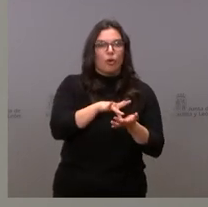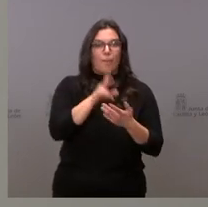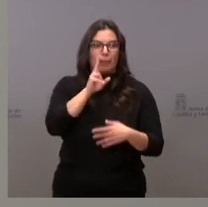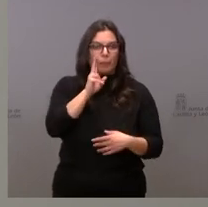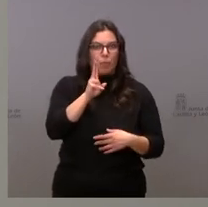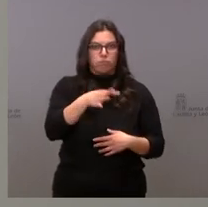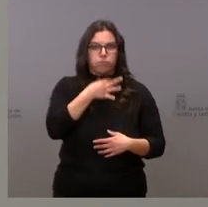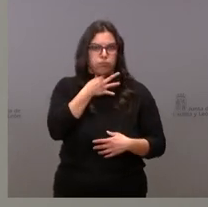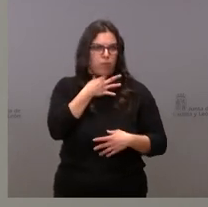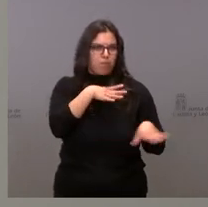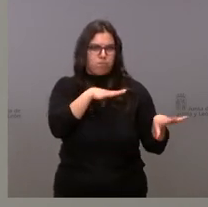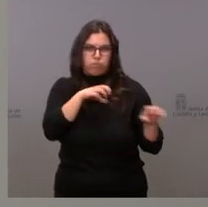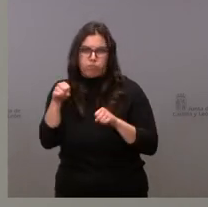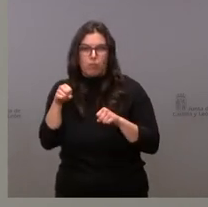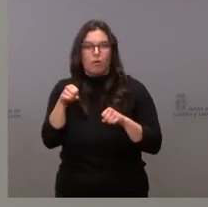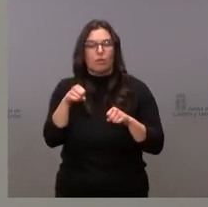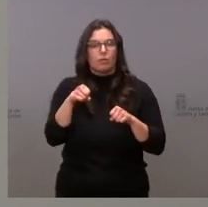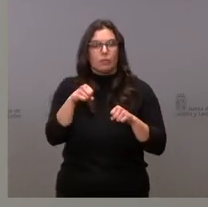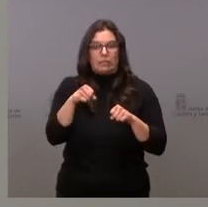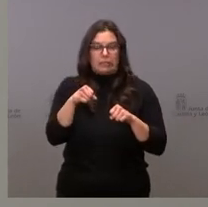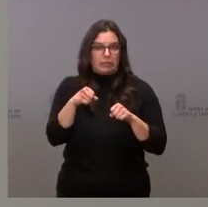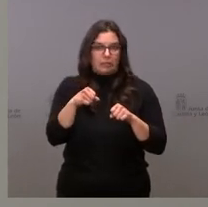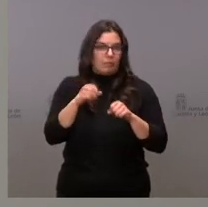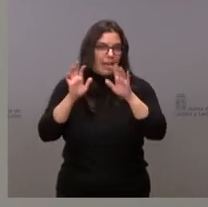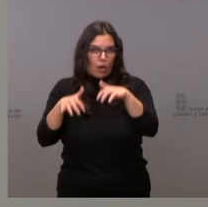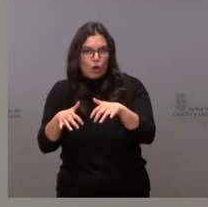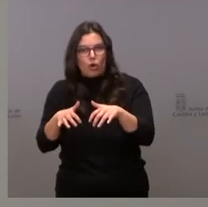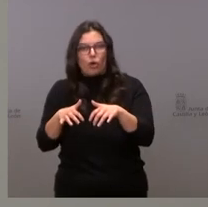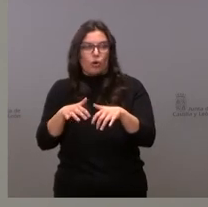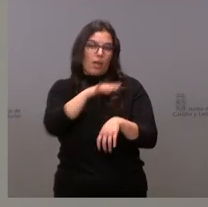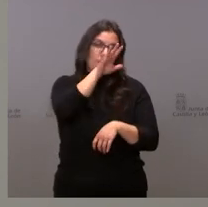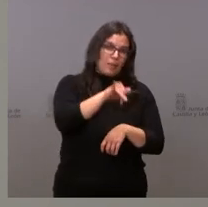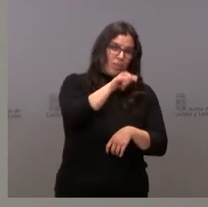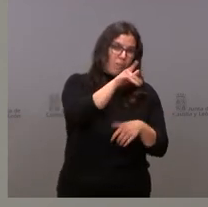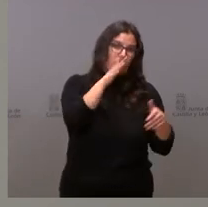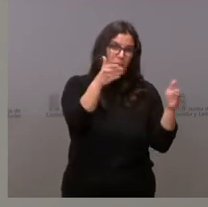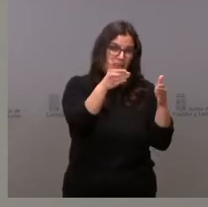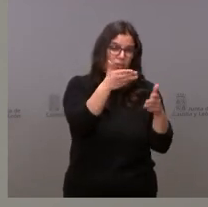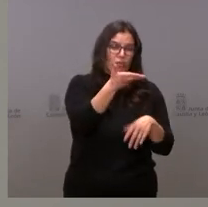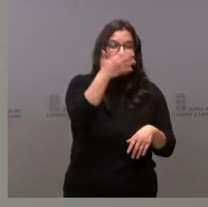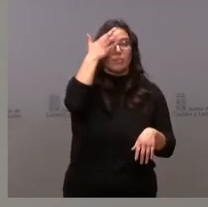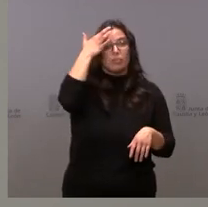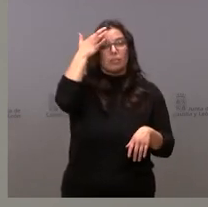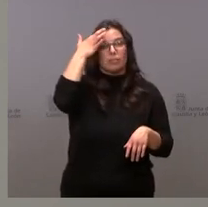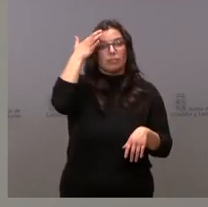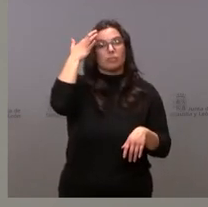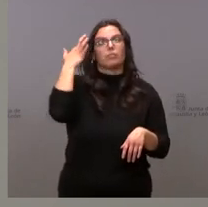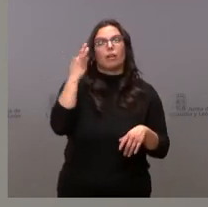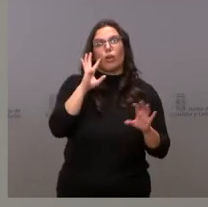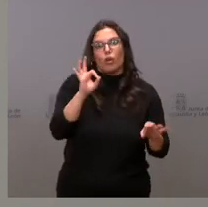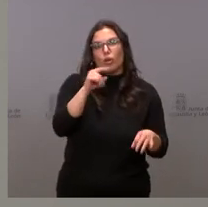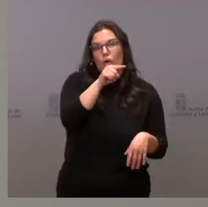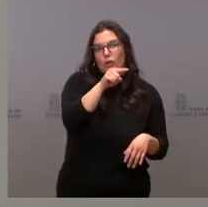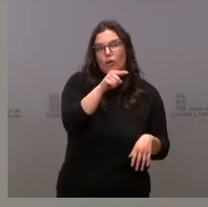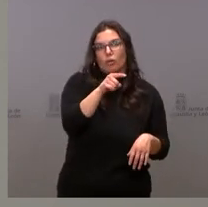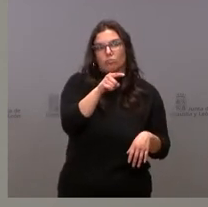que se todavía capacidad en el león - en el bierzo es un hospital más pequeño y por tanto evidentemente pues